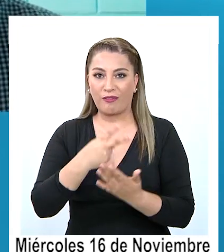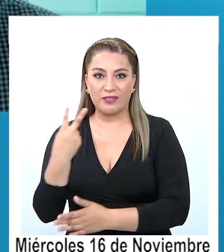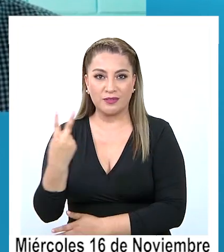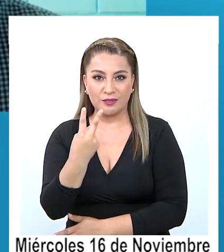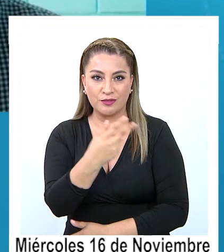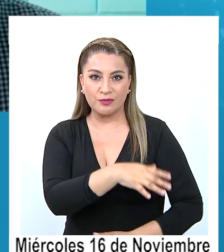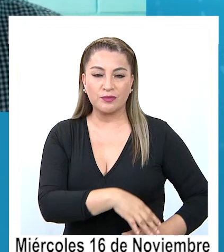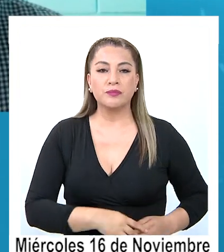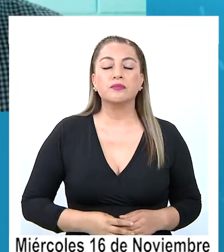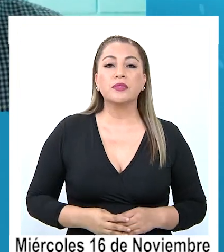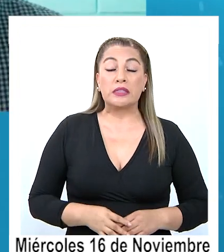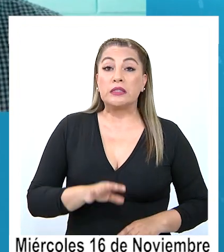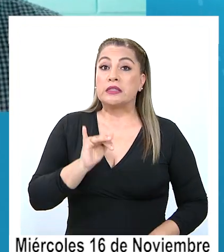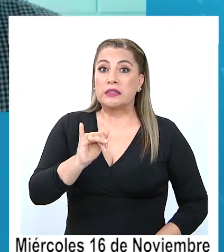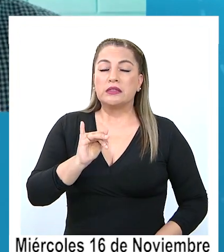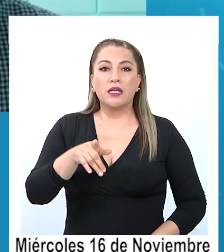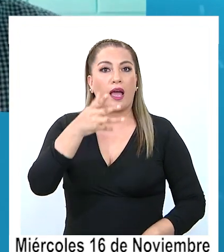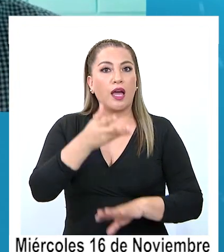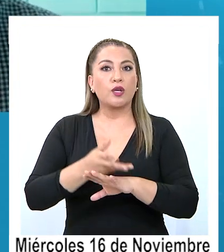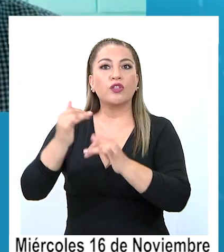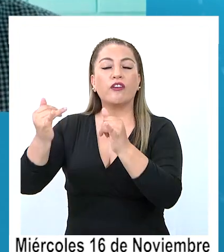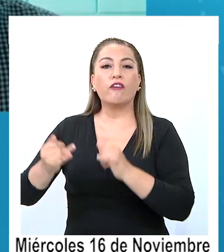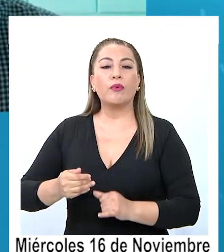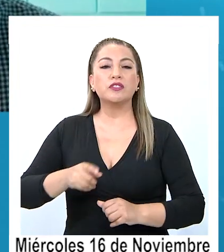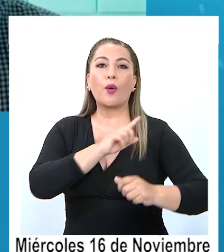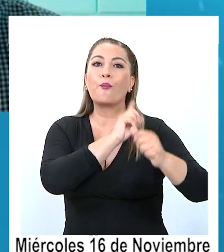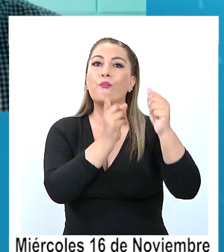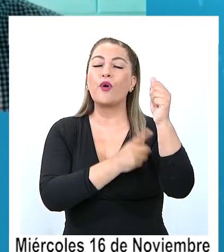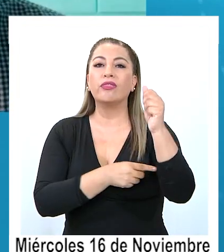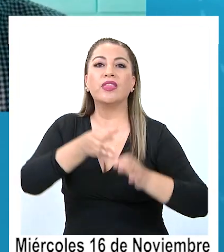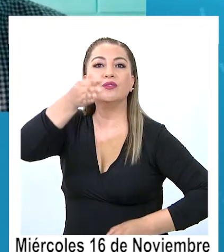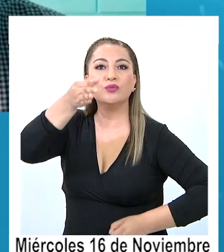18 de noviembre del 2022. Sí, según datos del Poder Judicial